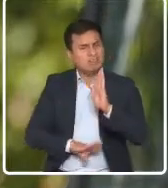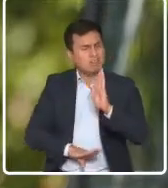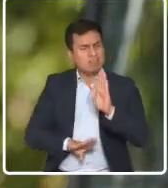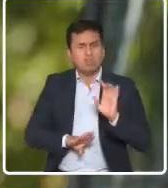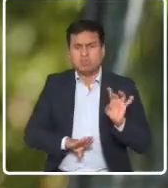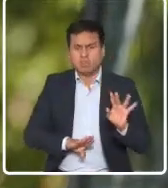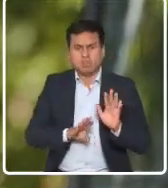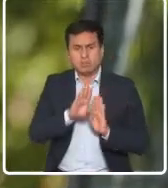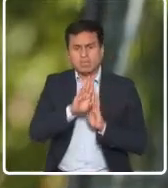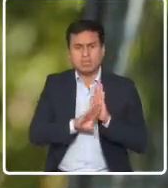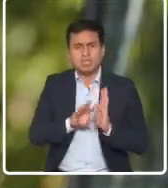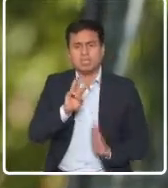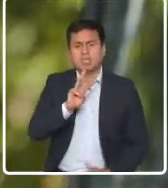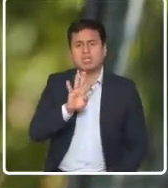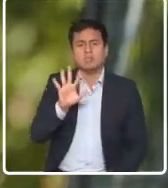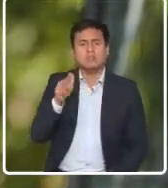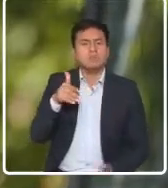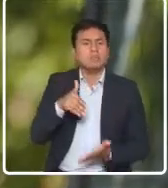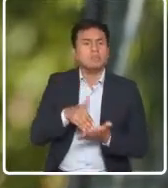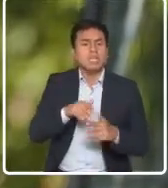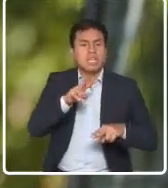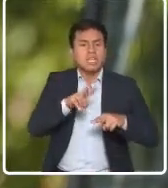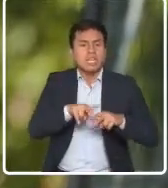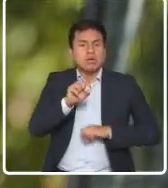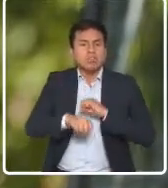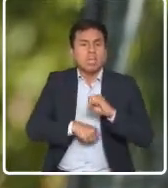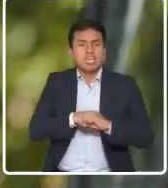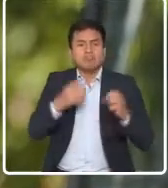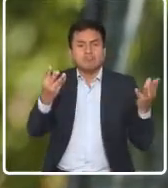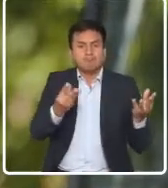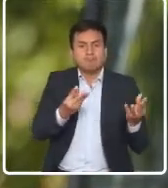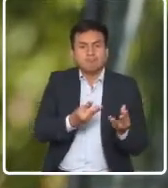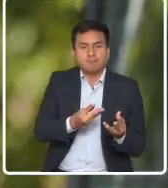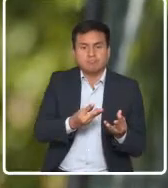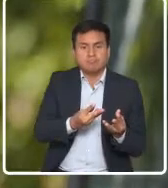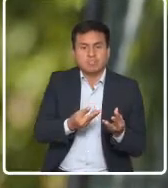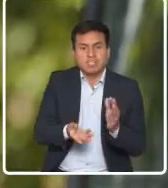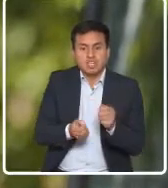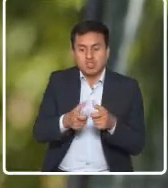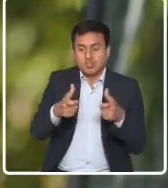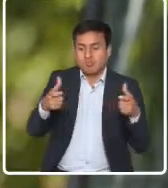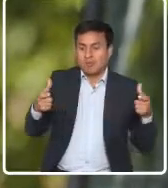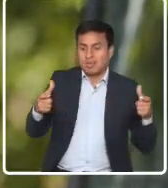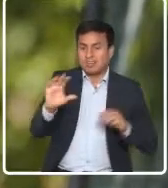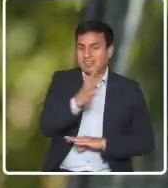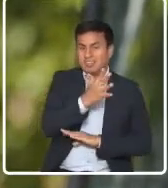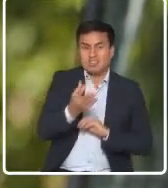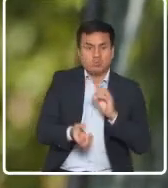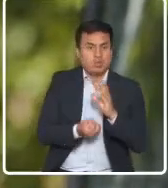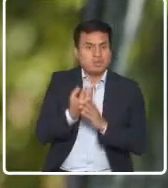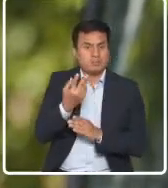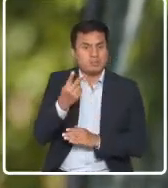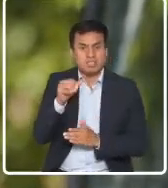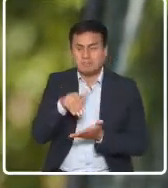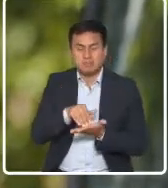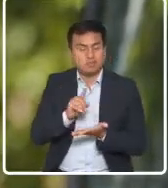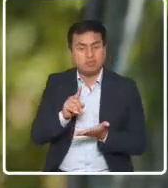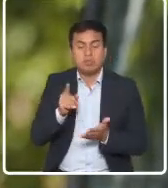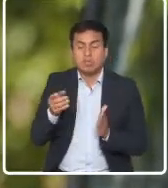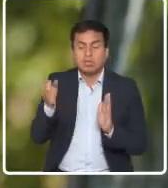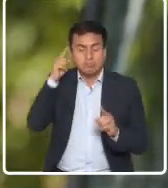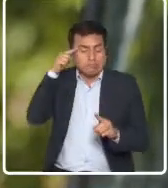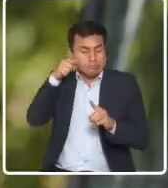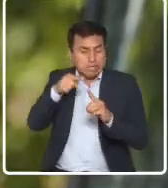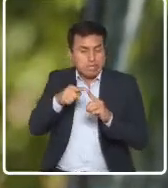retrocediendo dolorosamente en 35.000 hectáreas al año, en vez de sumar 20.000 nuevas, como señala